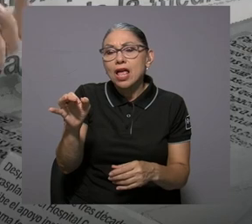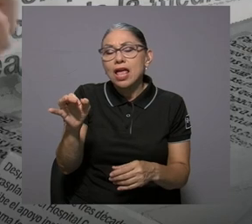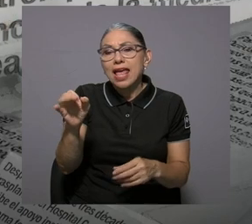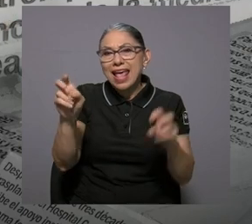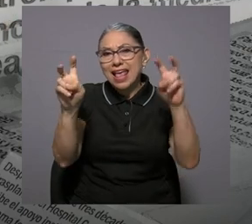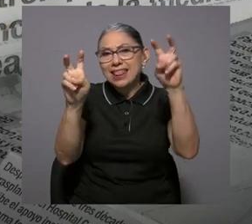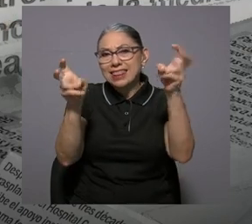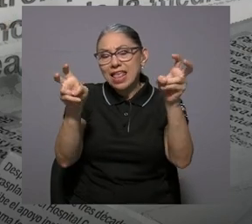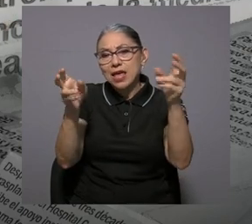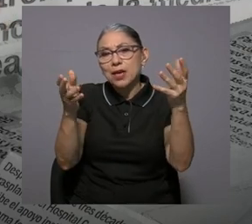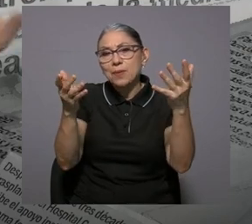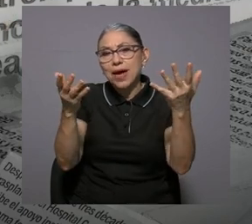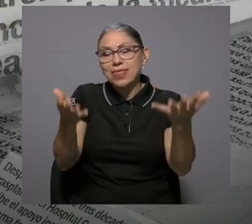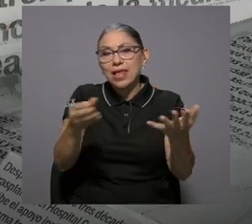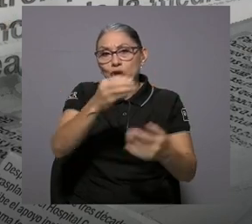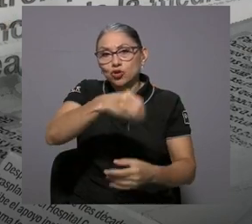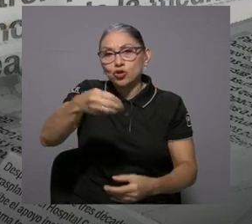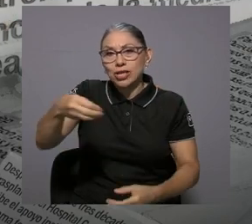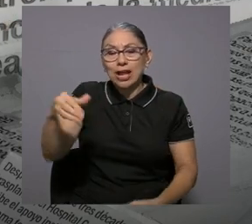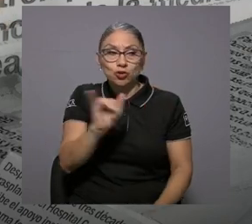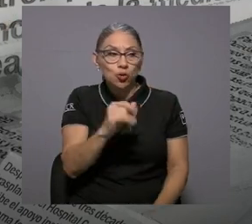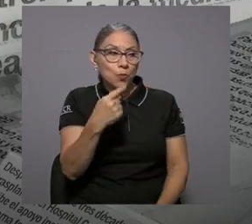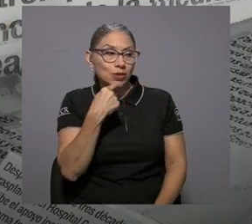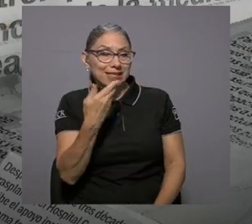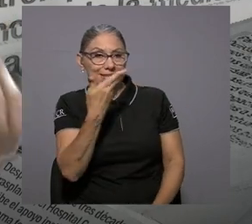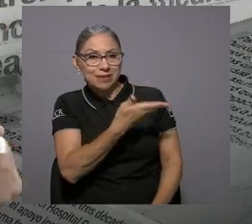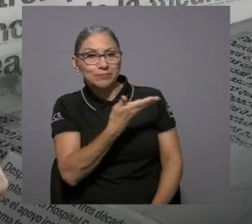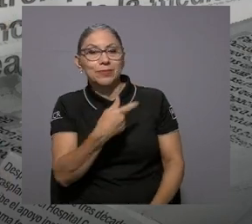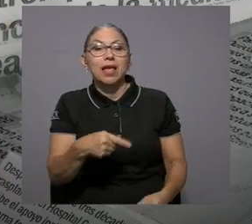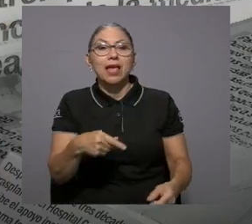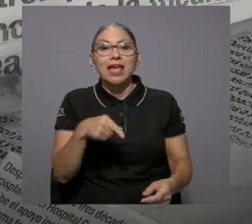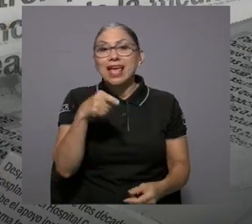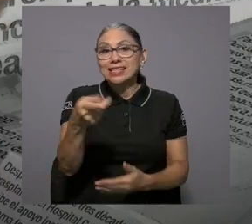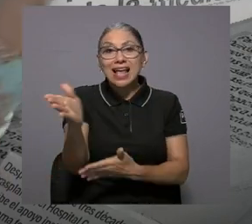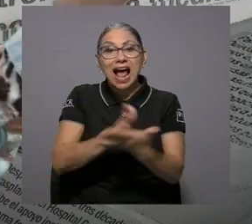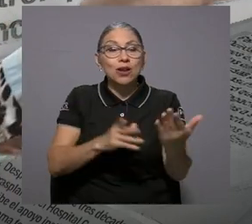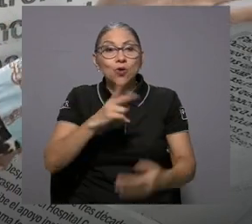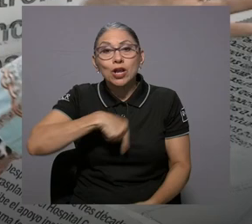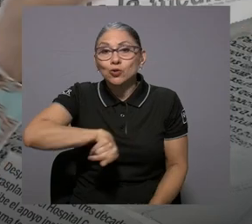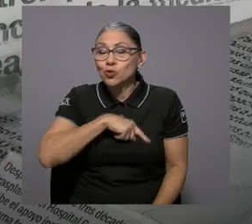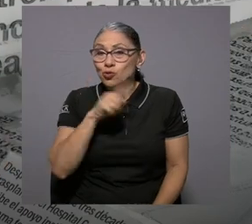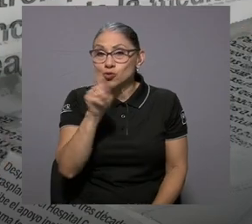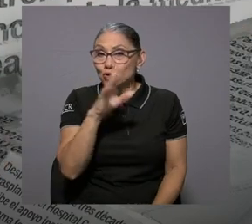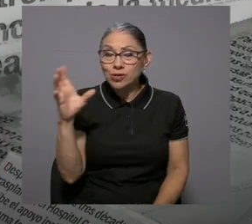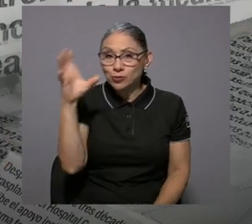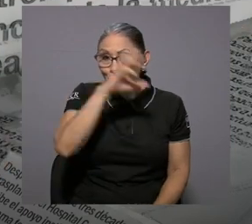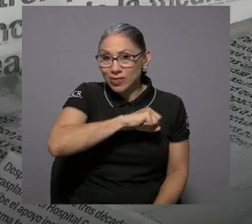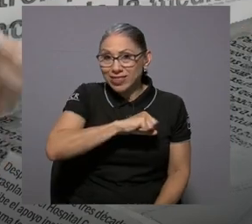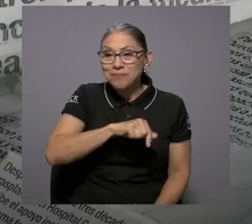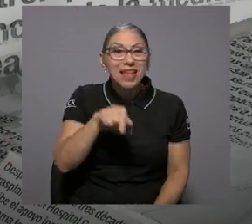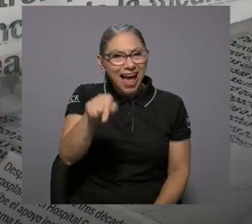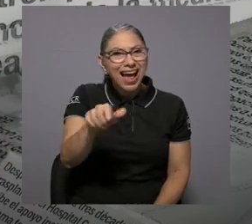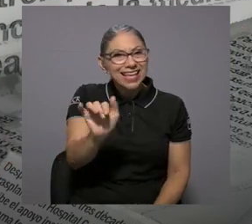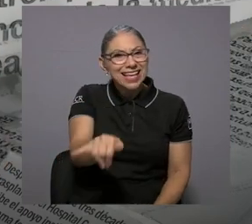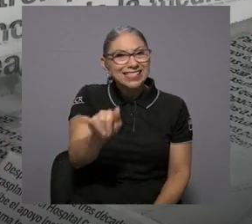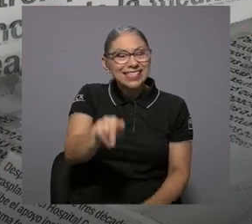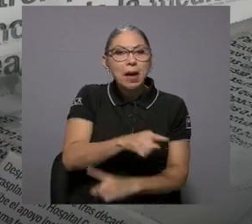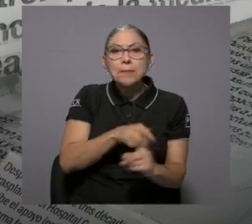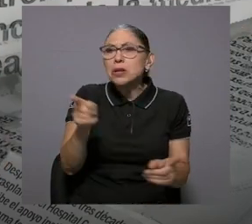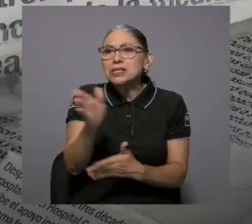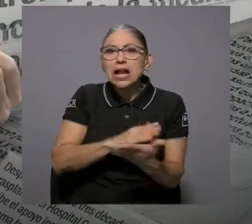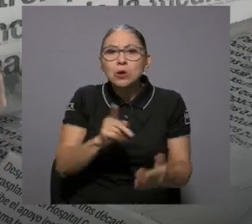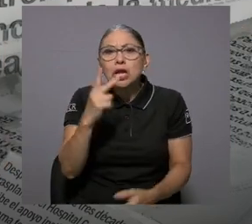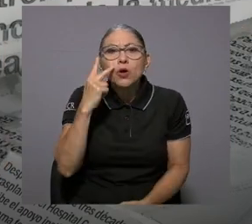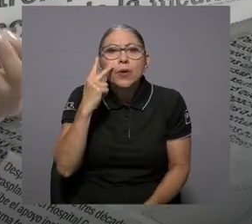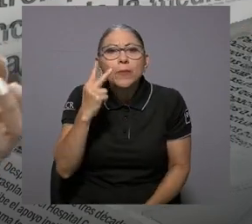embajadora, el tema de los océanos. Es algo que no, también no palpamos, está ahí, pero no lo tenemos a diario